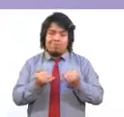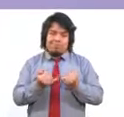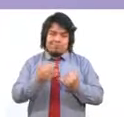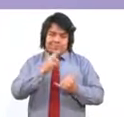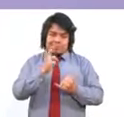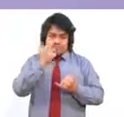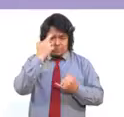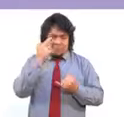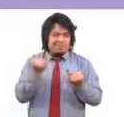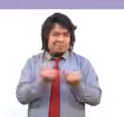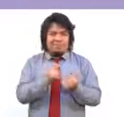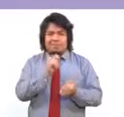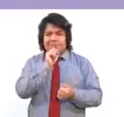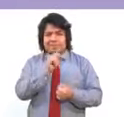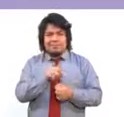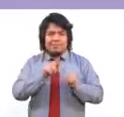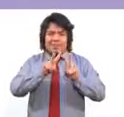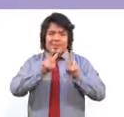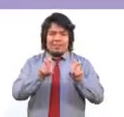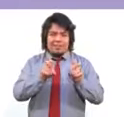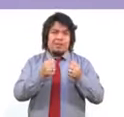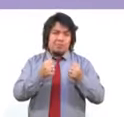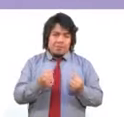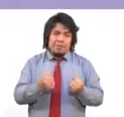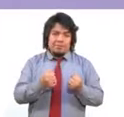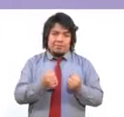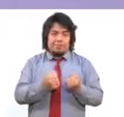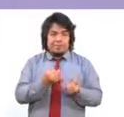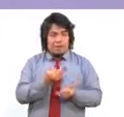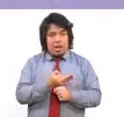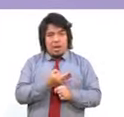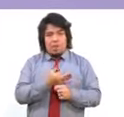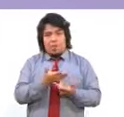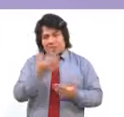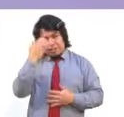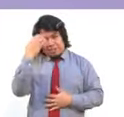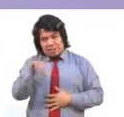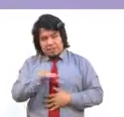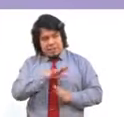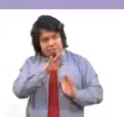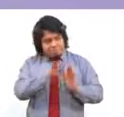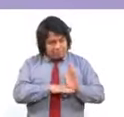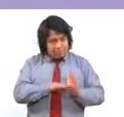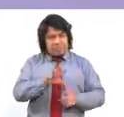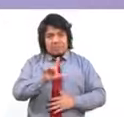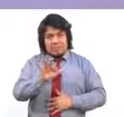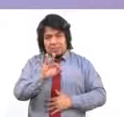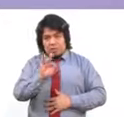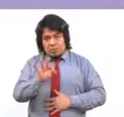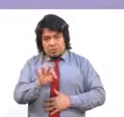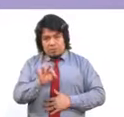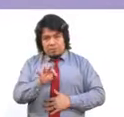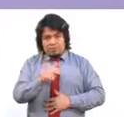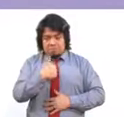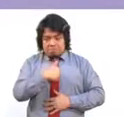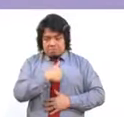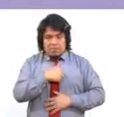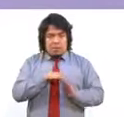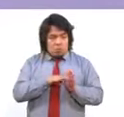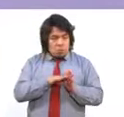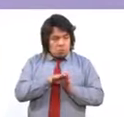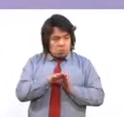seguridad. Hemos logrado una disminución en delitos de alto impacto de más del 50%. Por supuesto que vamos por el